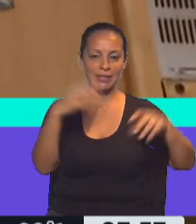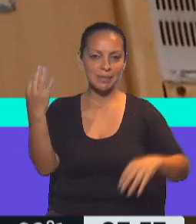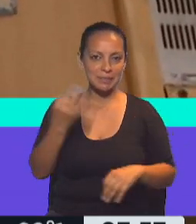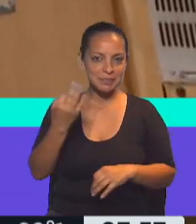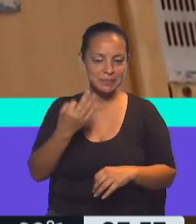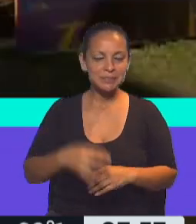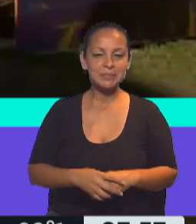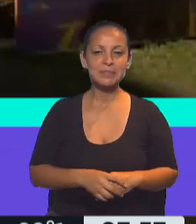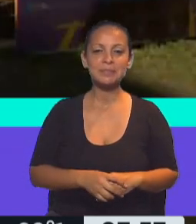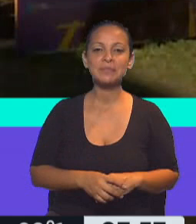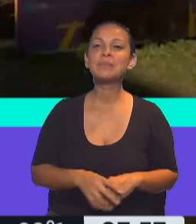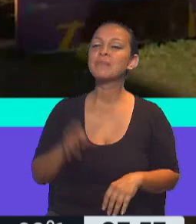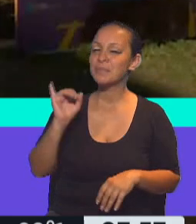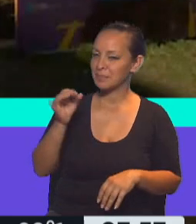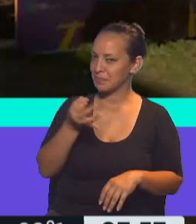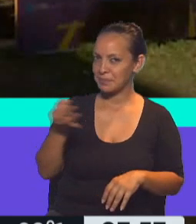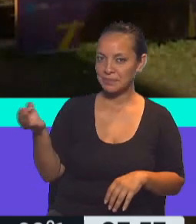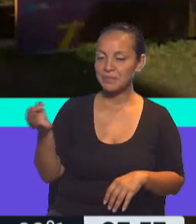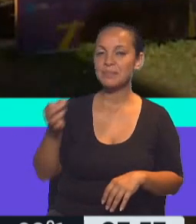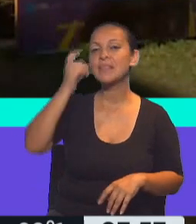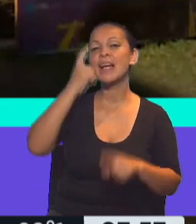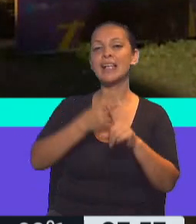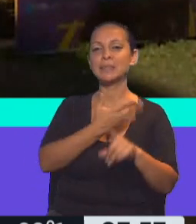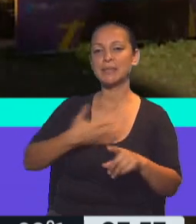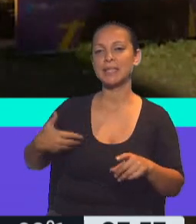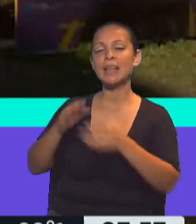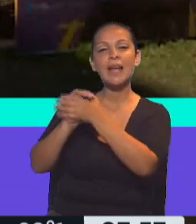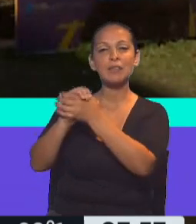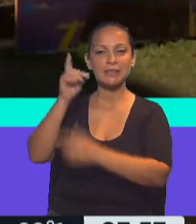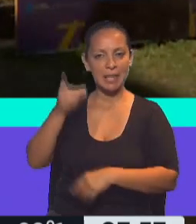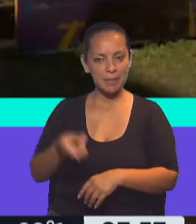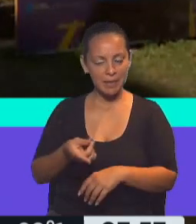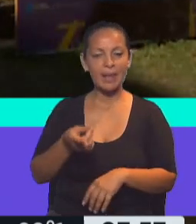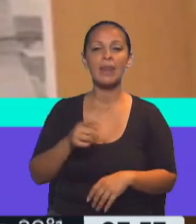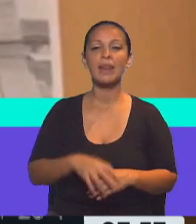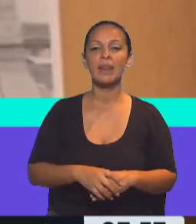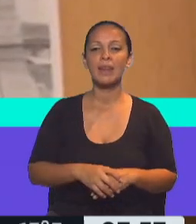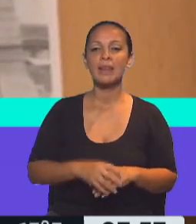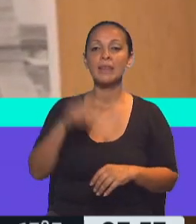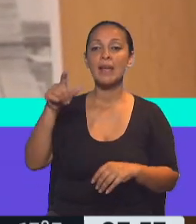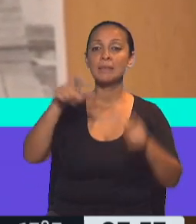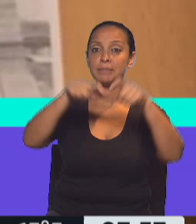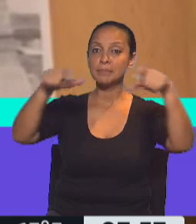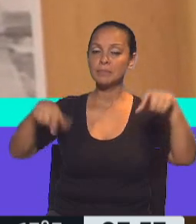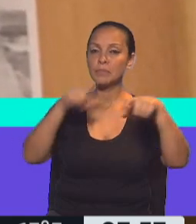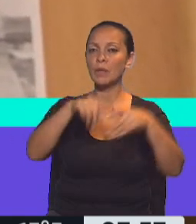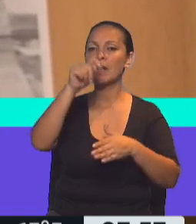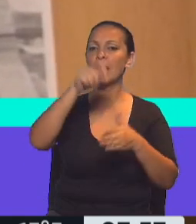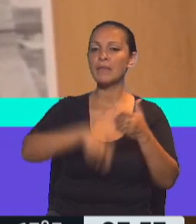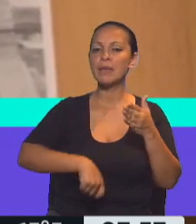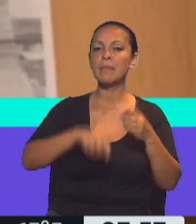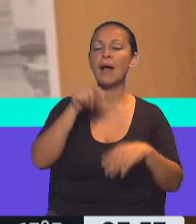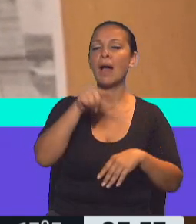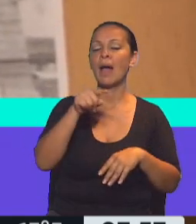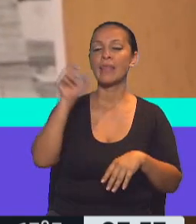formación. Sí, sí, también viajó el expresidente Alfonsín. Ese coche es un coche de la firma Werspur, que es una